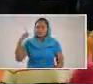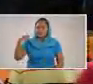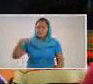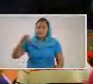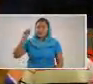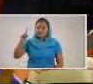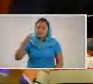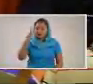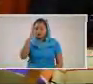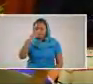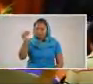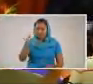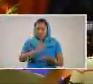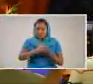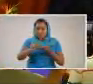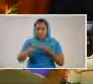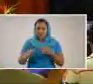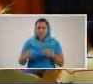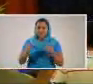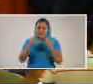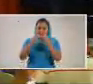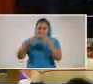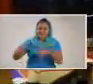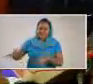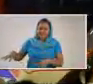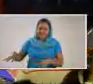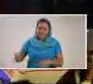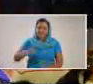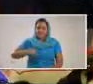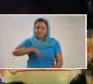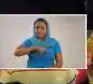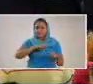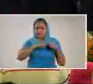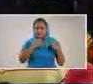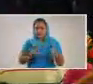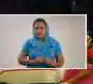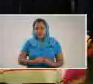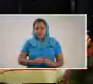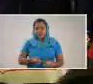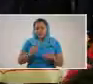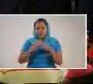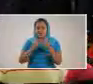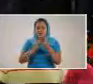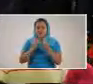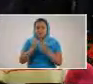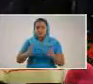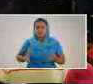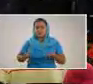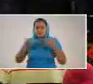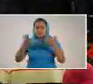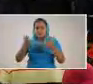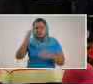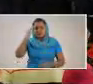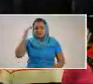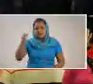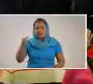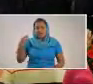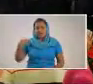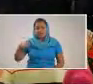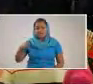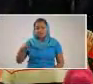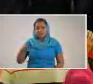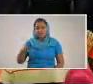Espíritu Santo las extirpe de nuestro corazón. En el nombre de Jesús yo te doy gracias, Señor, por este pueblo que